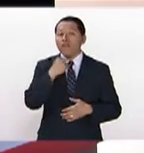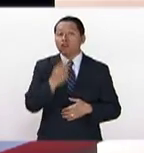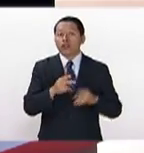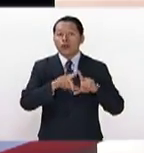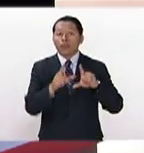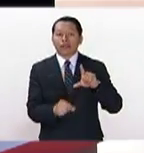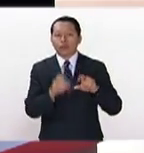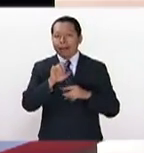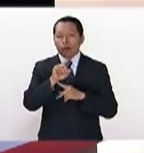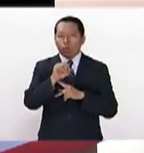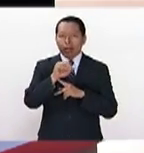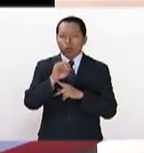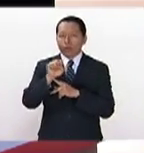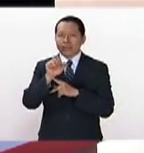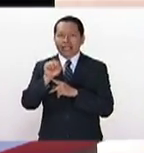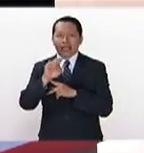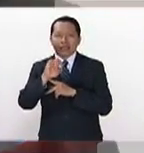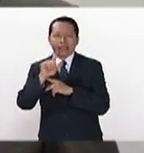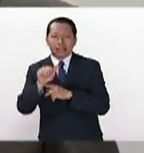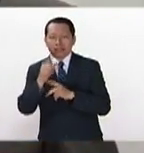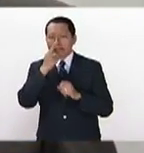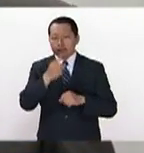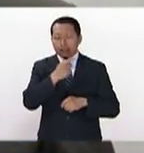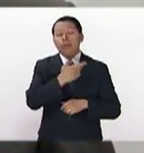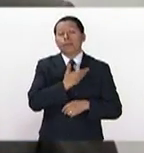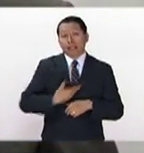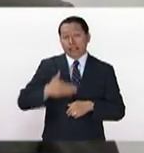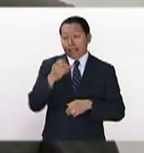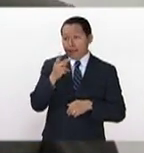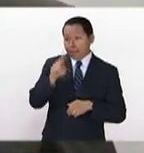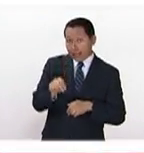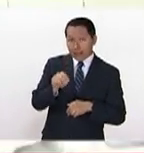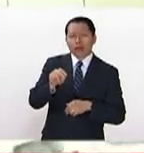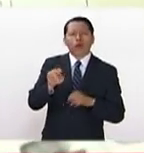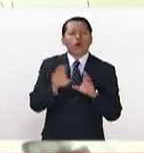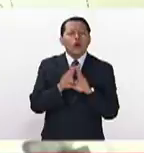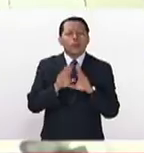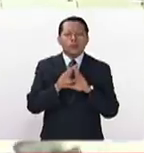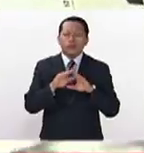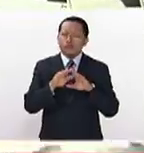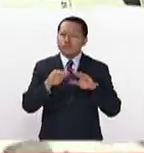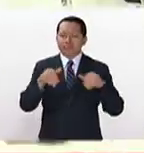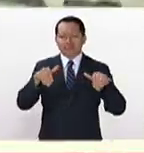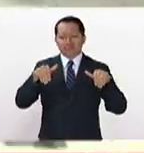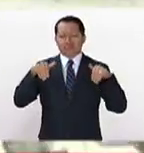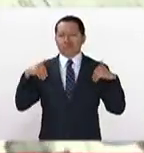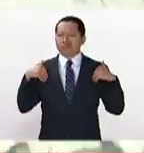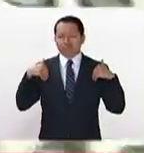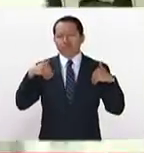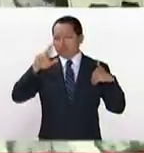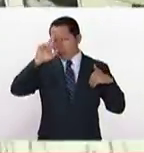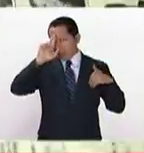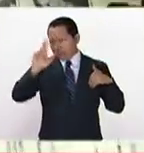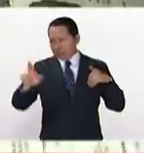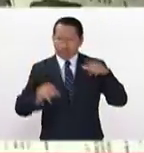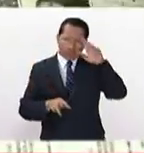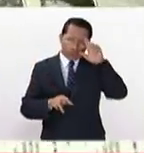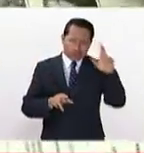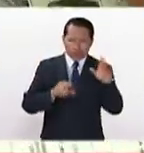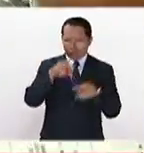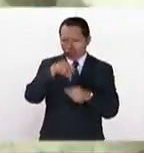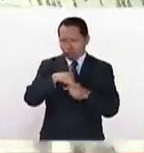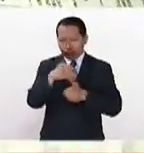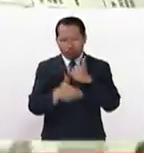la presidencia, Eduardo Sánchez, reiteró que el presidente Enrique Peña Nieto se mantendrá al margen del proceso electoral y respetará la voluntad